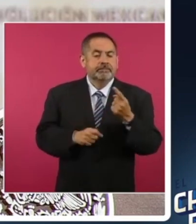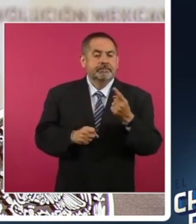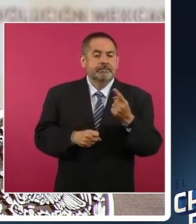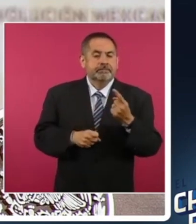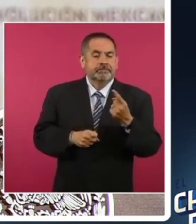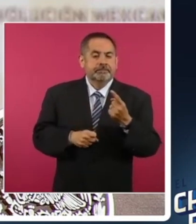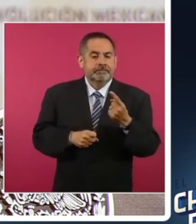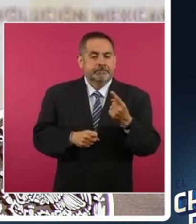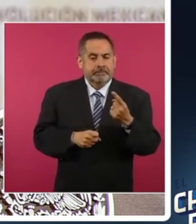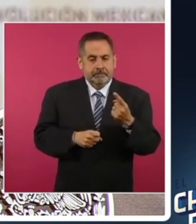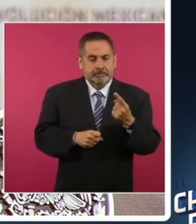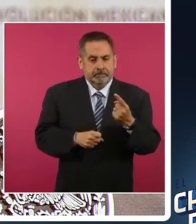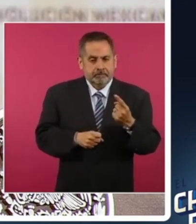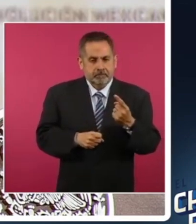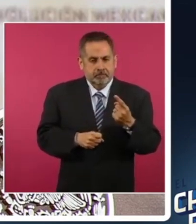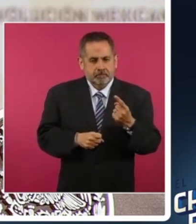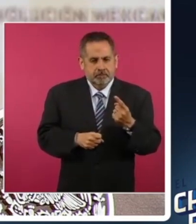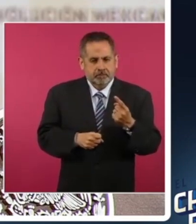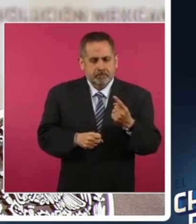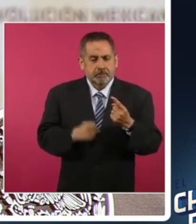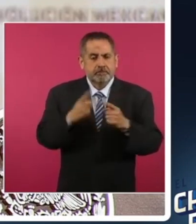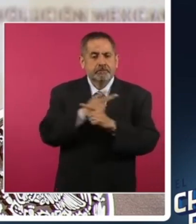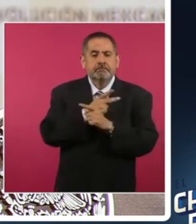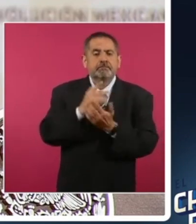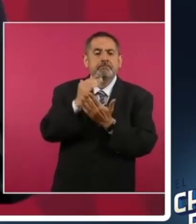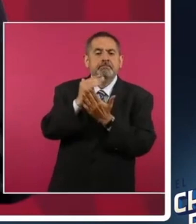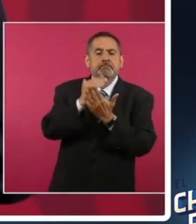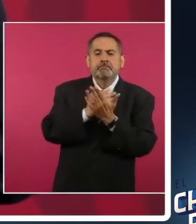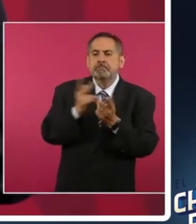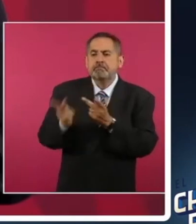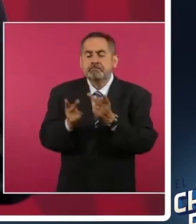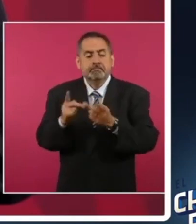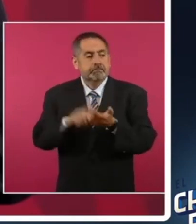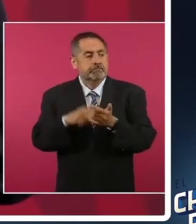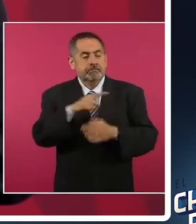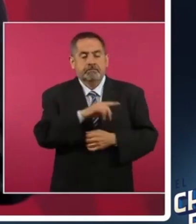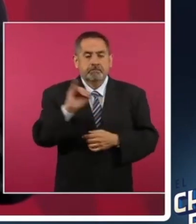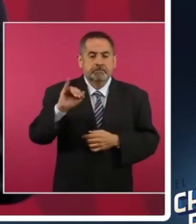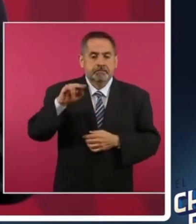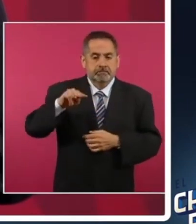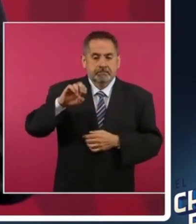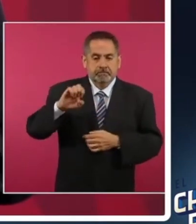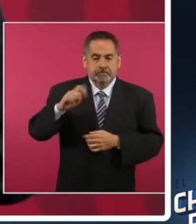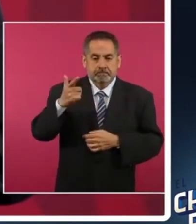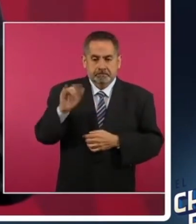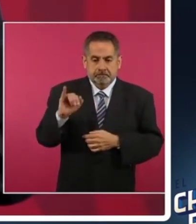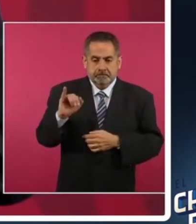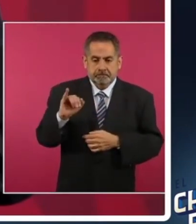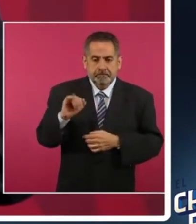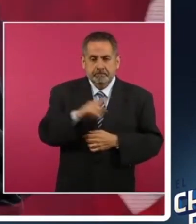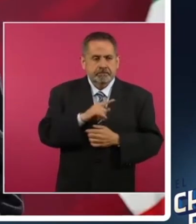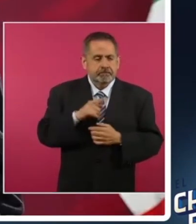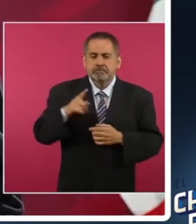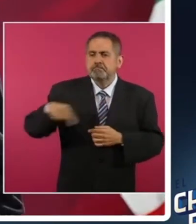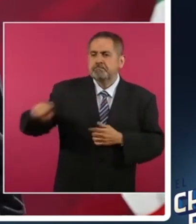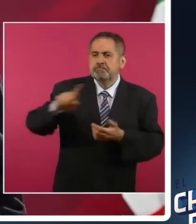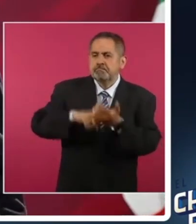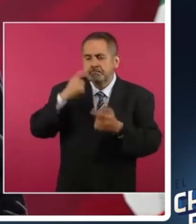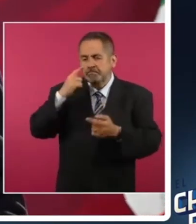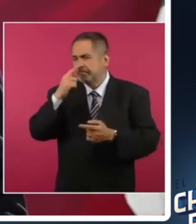Uno, el resultado de la encuesta del Inegi sobre percepción